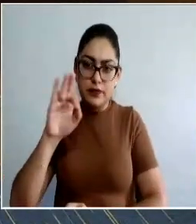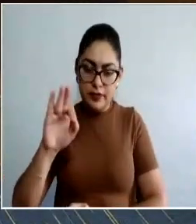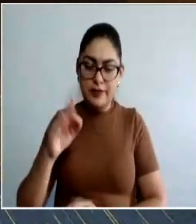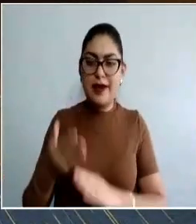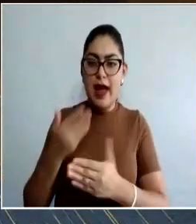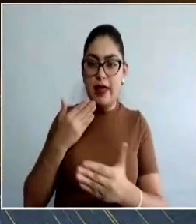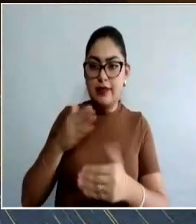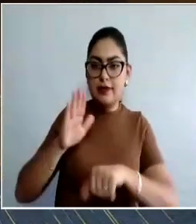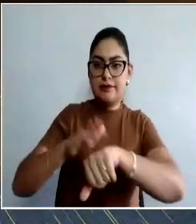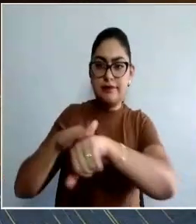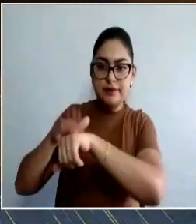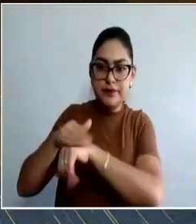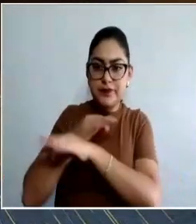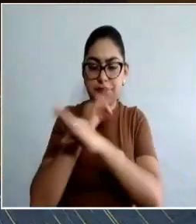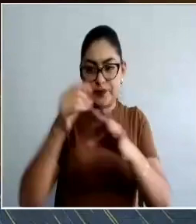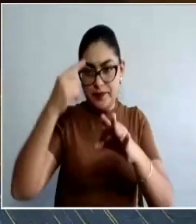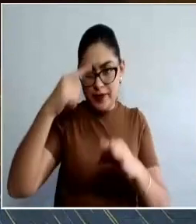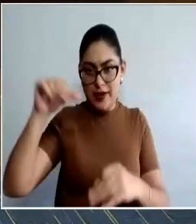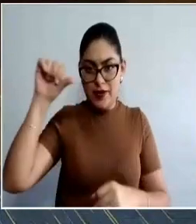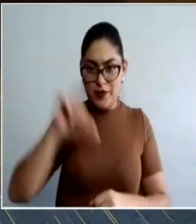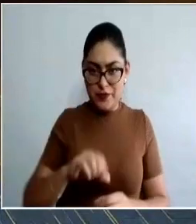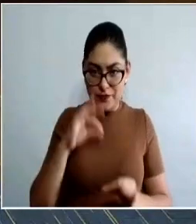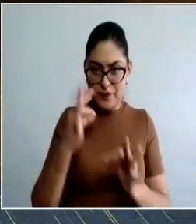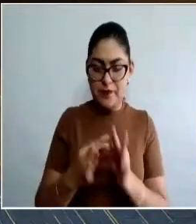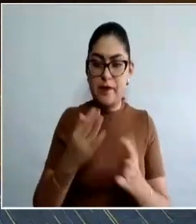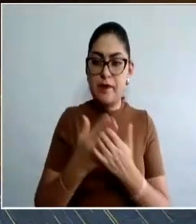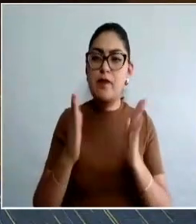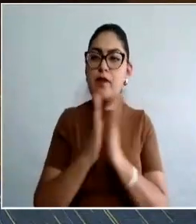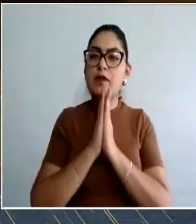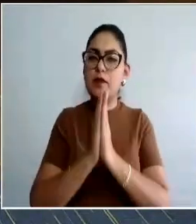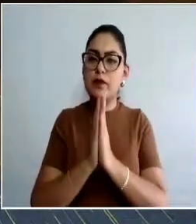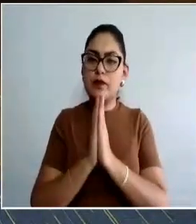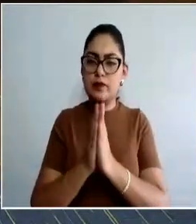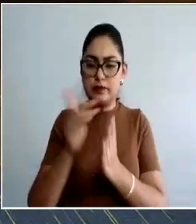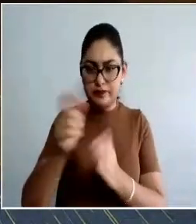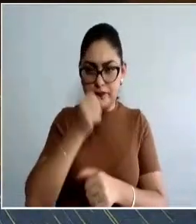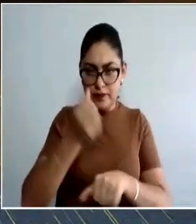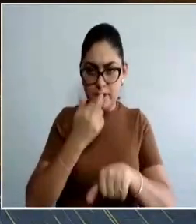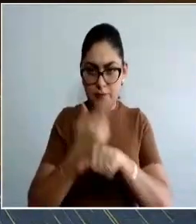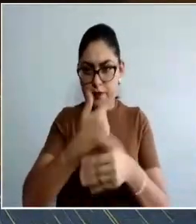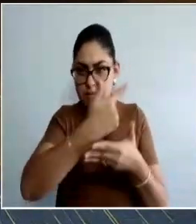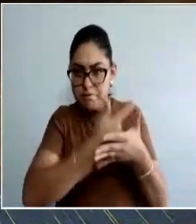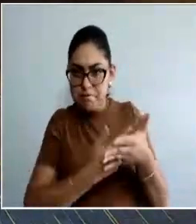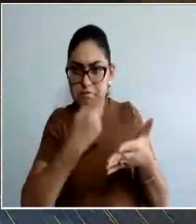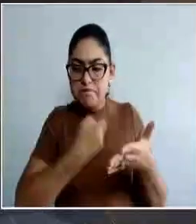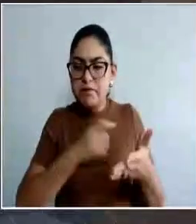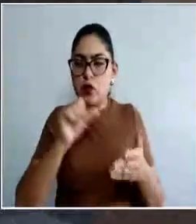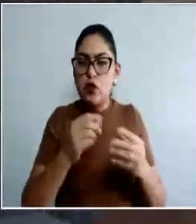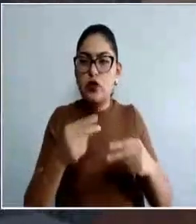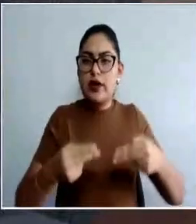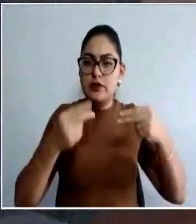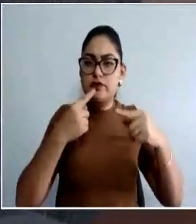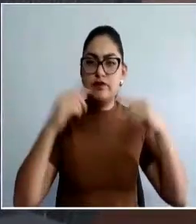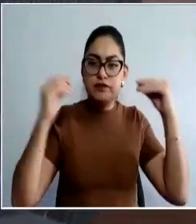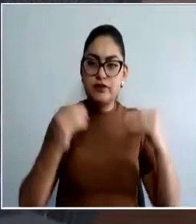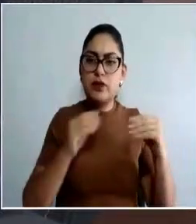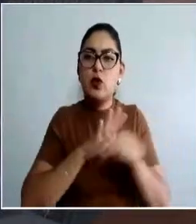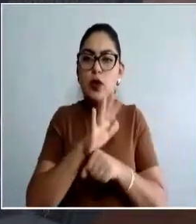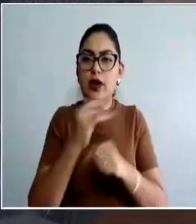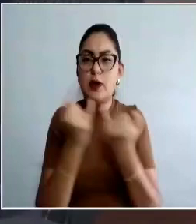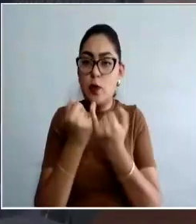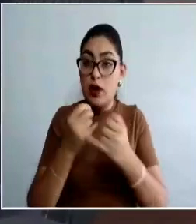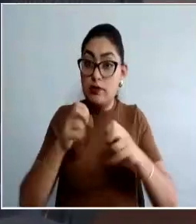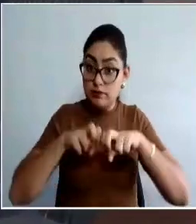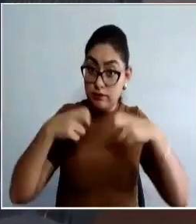general le rogo por favor haga constar el cuórum informe sobre los asuntos listados para la presente sesión como lo instruye presidente existe cuum legal para sesionar al estar